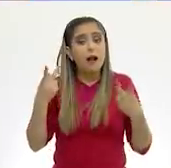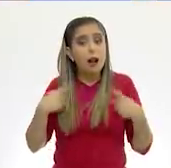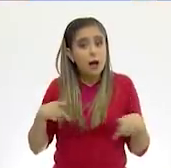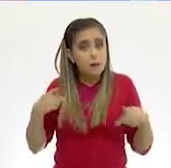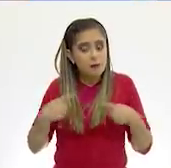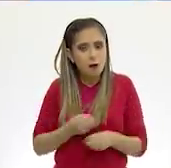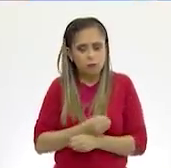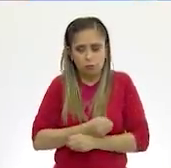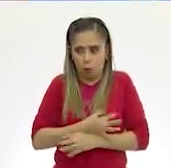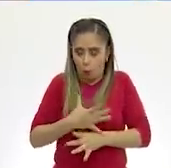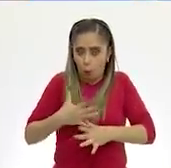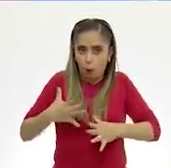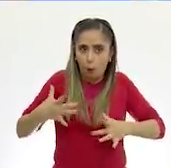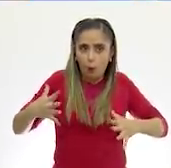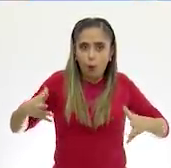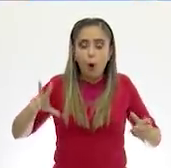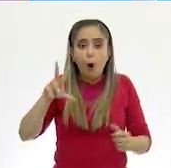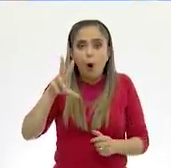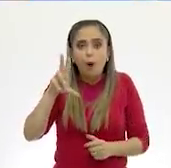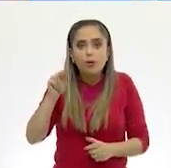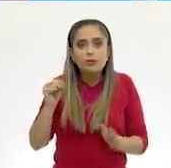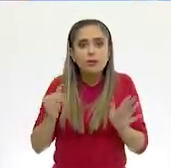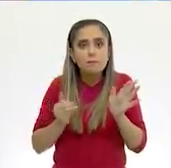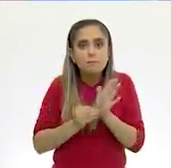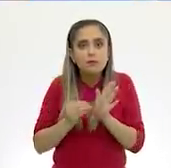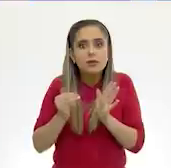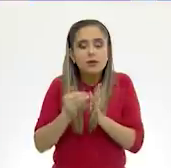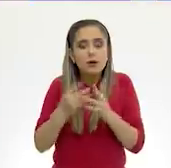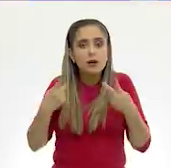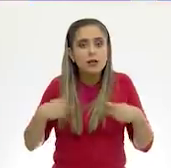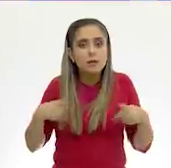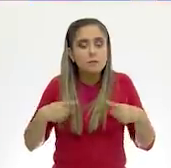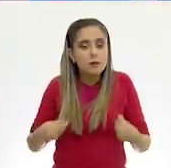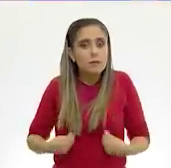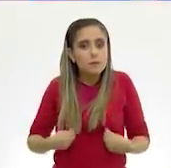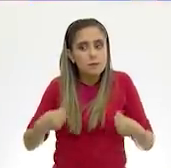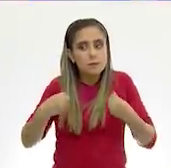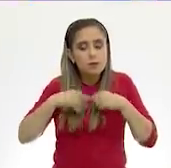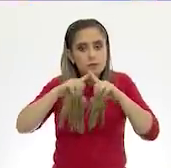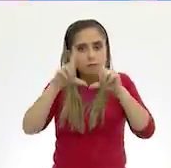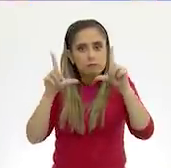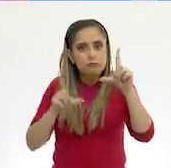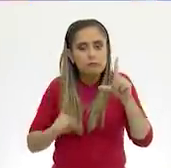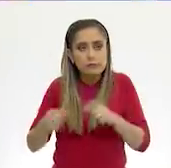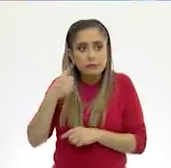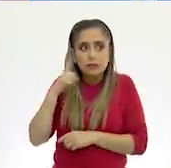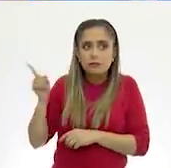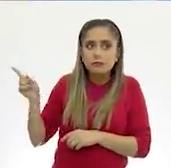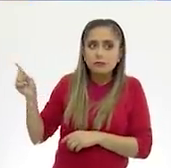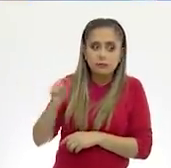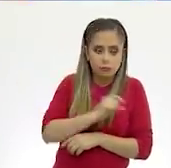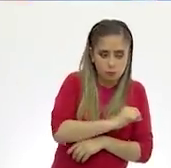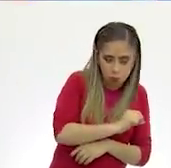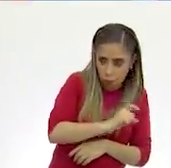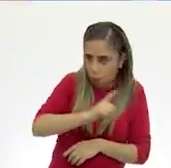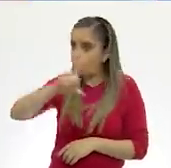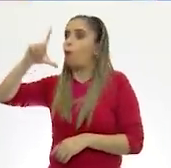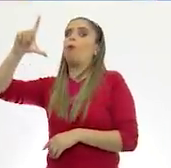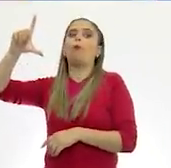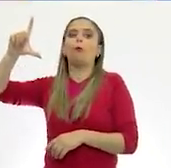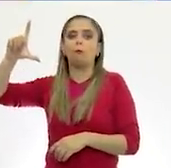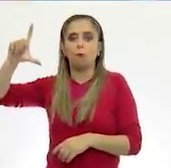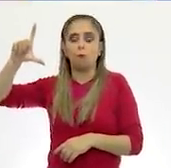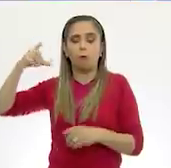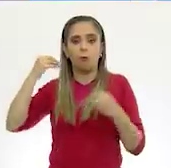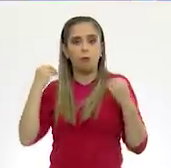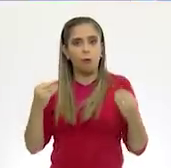población rebasa los 80 millones. Es notorio en la gráfica de barras observar cómo se